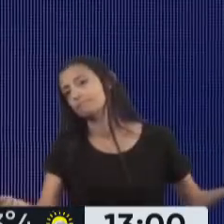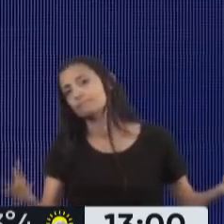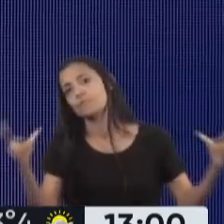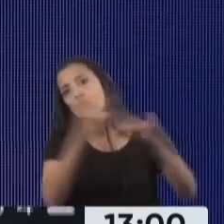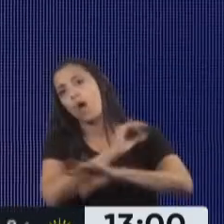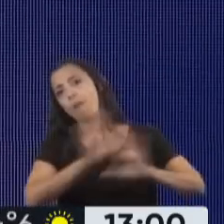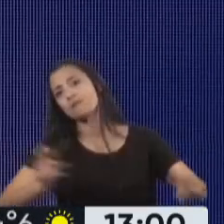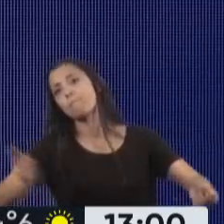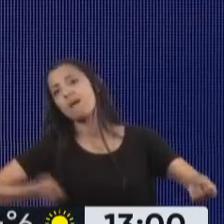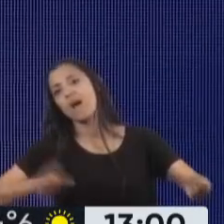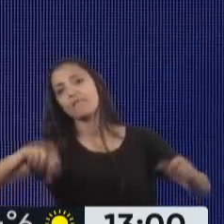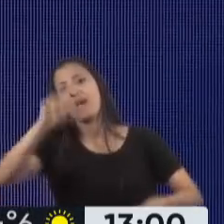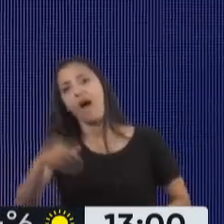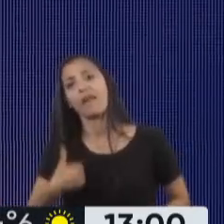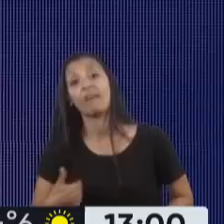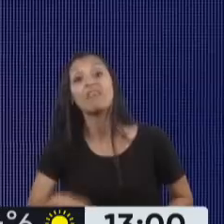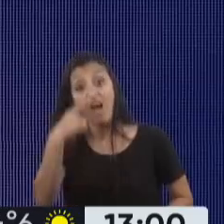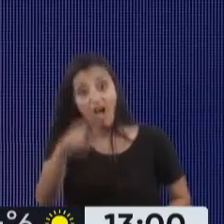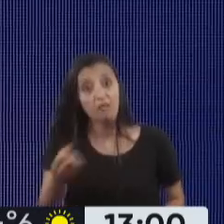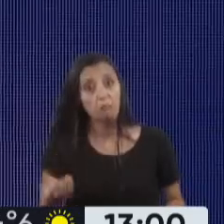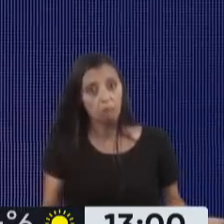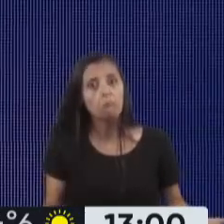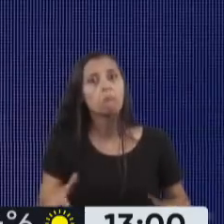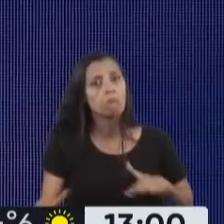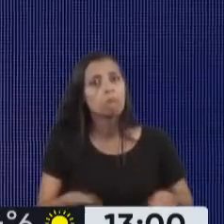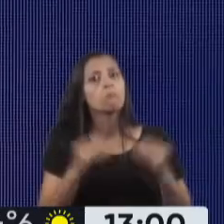Argentina. Vaya que sí que fue una buena movida también.